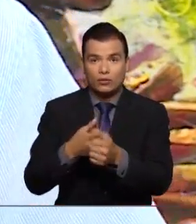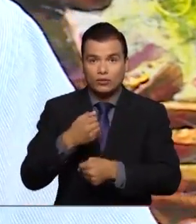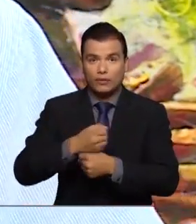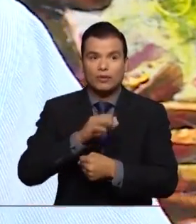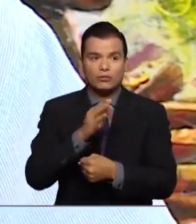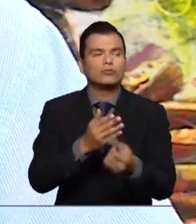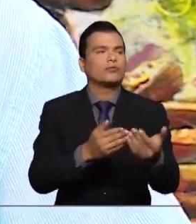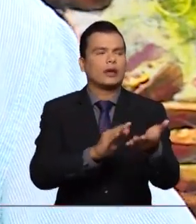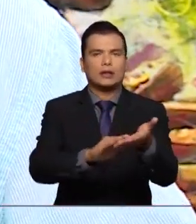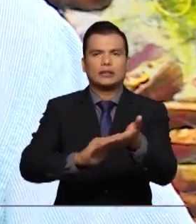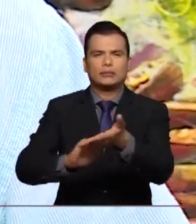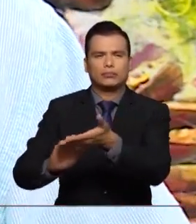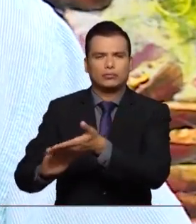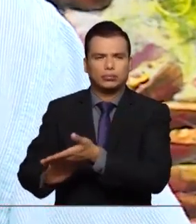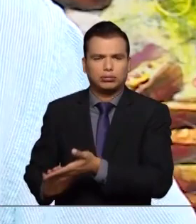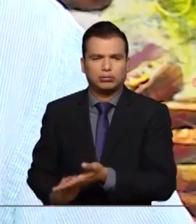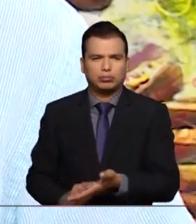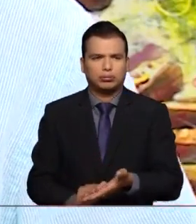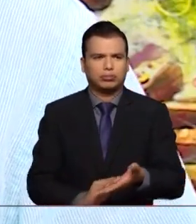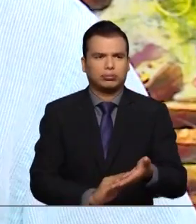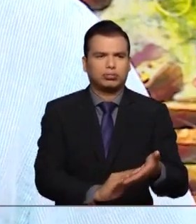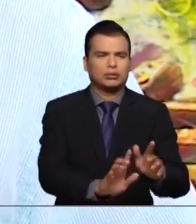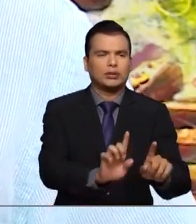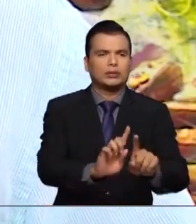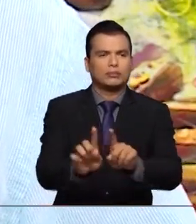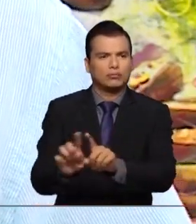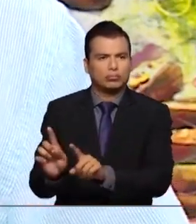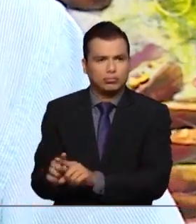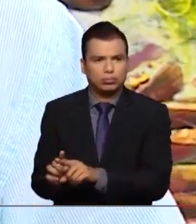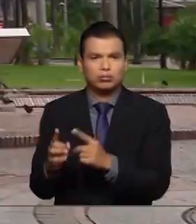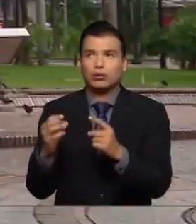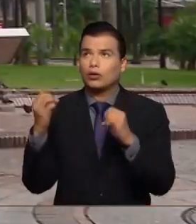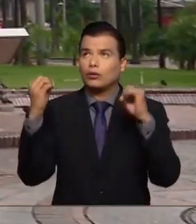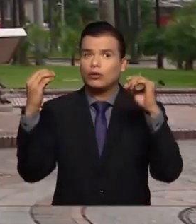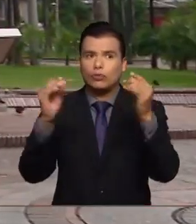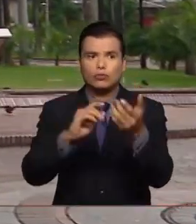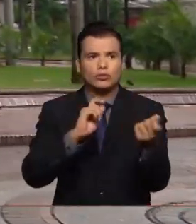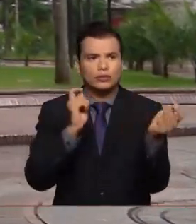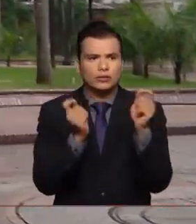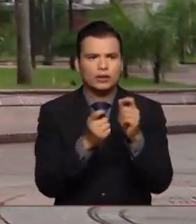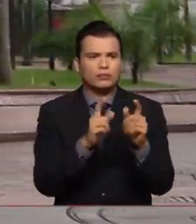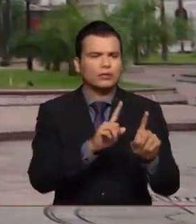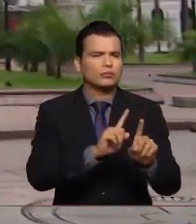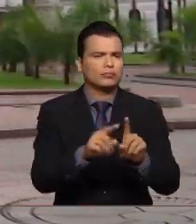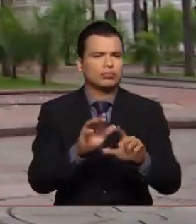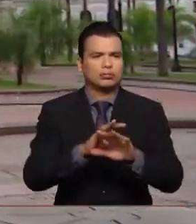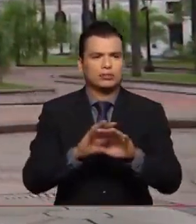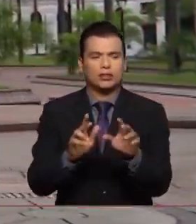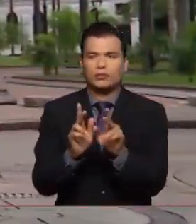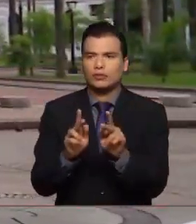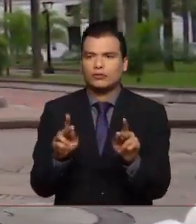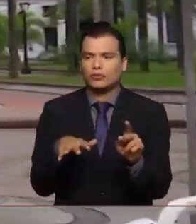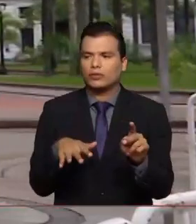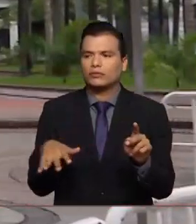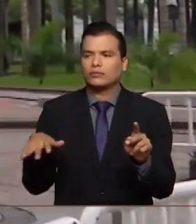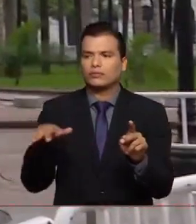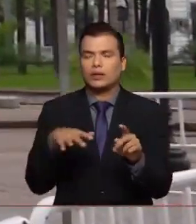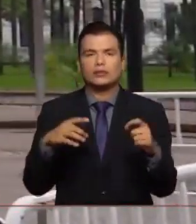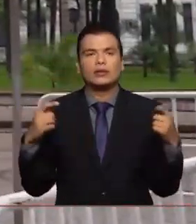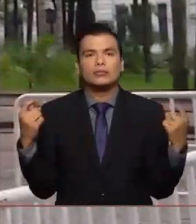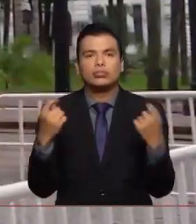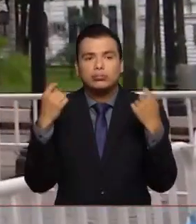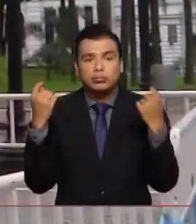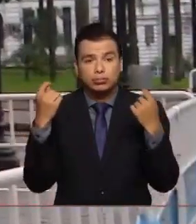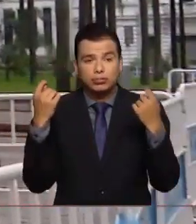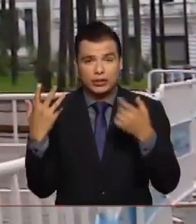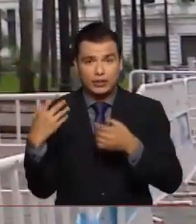estaban deterioradas. La UAES hizo el cambio de iluminación. Los vendedores estacionarios ahora aportarán a la